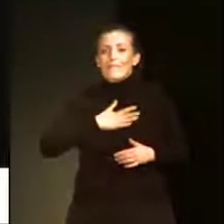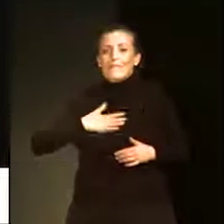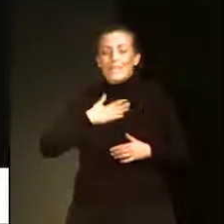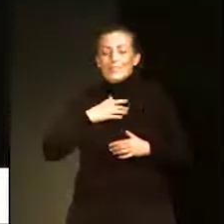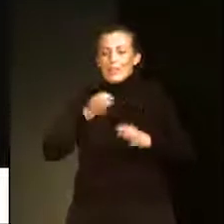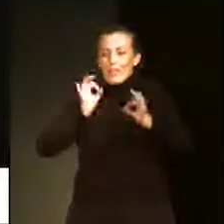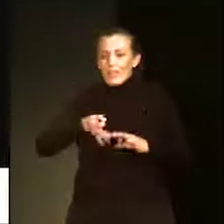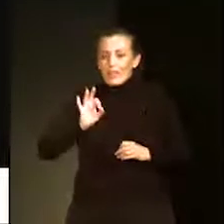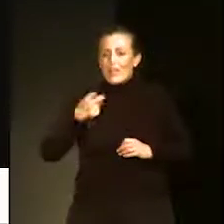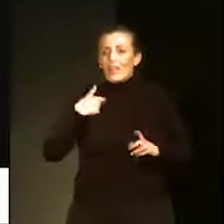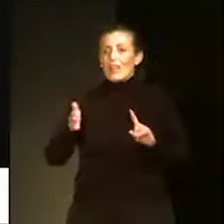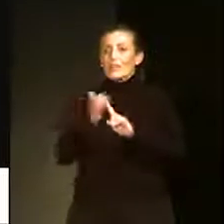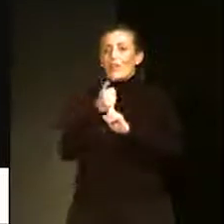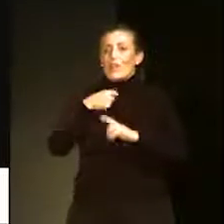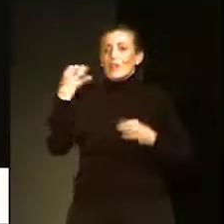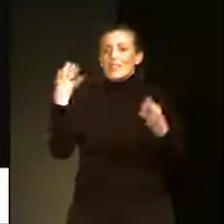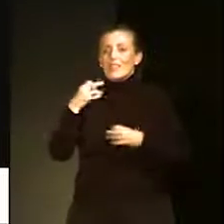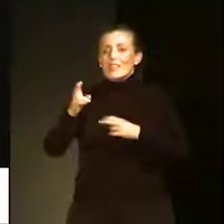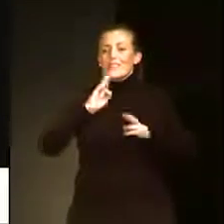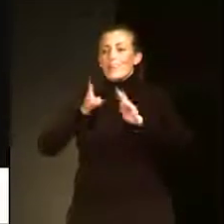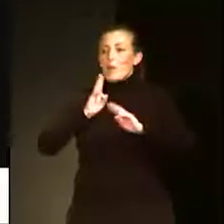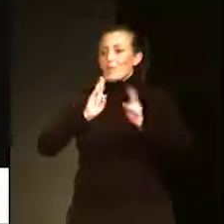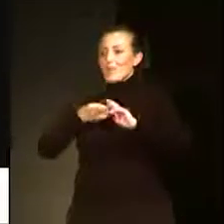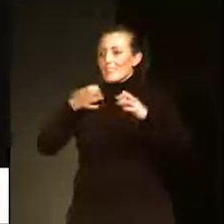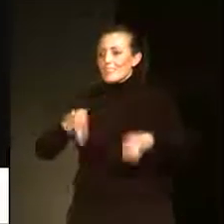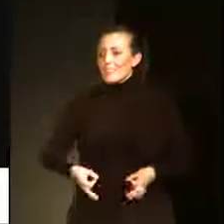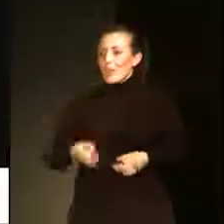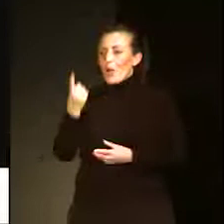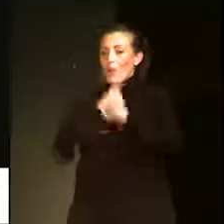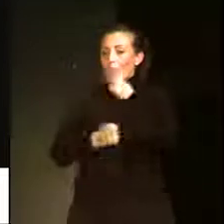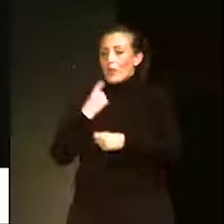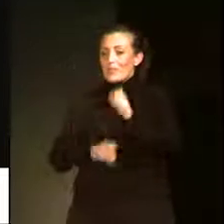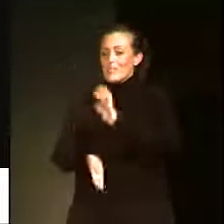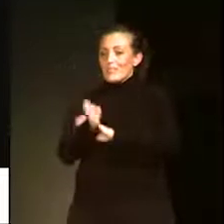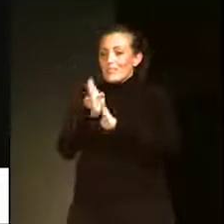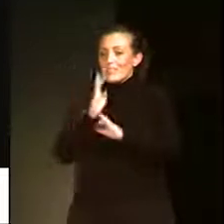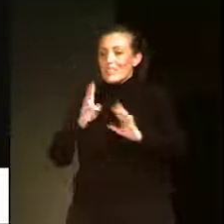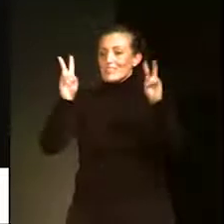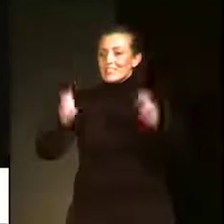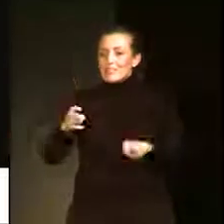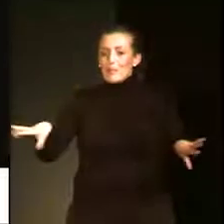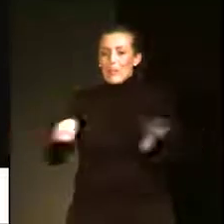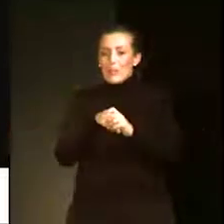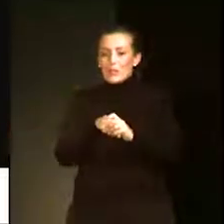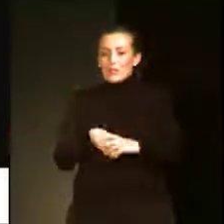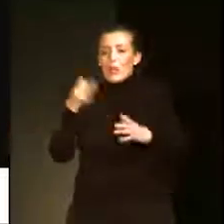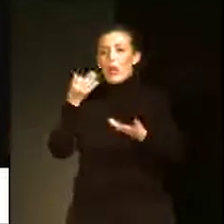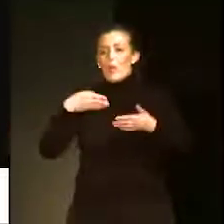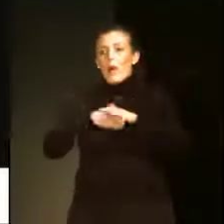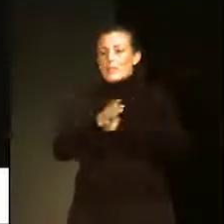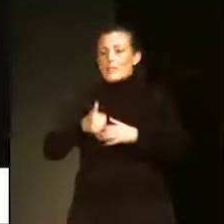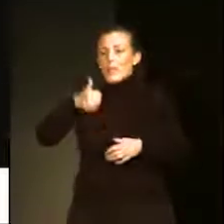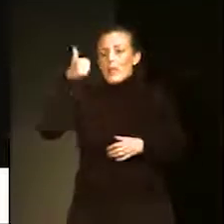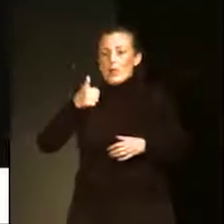que puedan encontrar en ellas muchas respuestas a las muchas preguntas que seguimos teniendo sobre cómo hacemos mucho más accesible